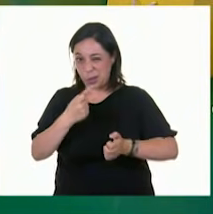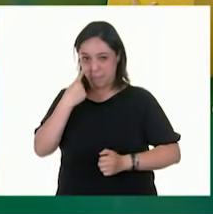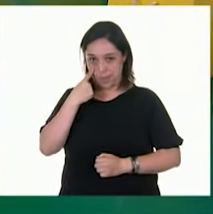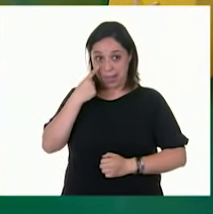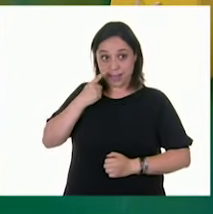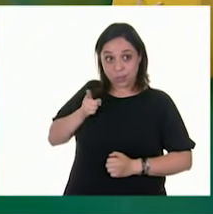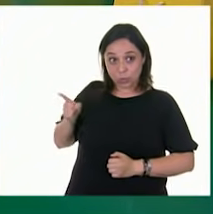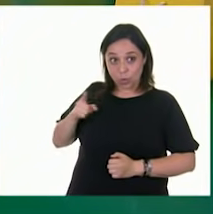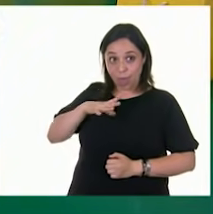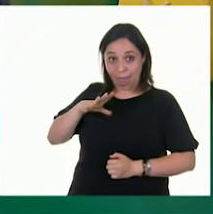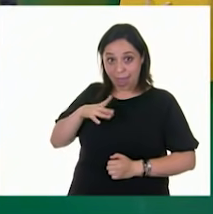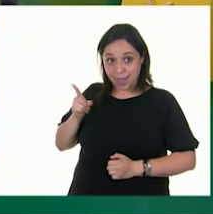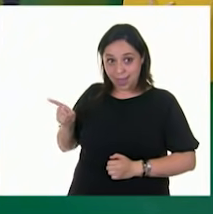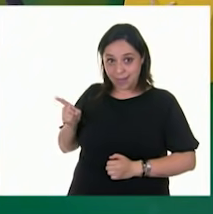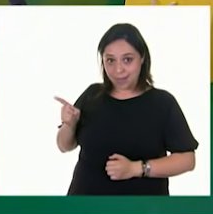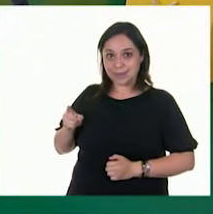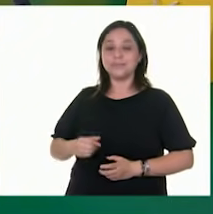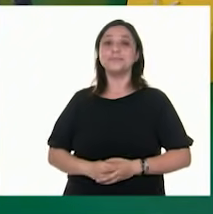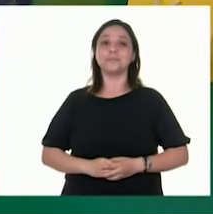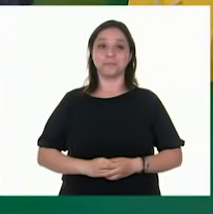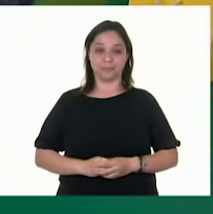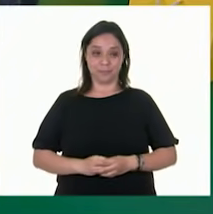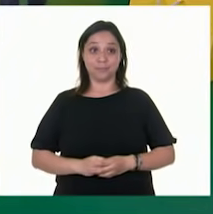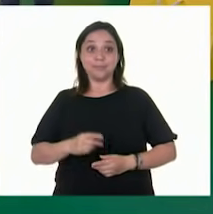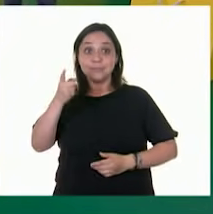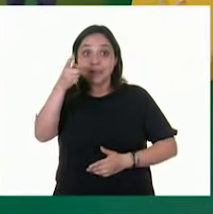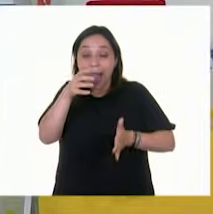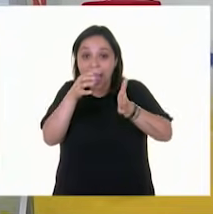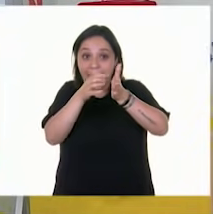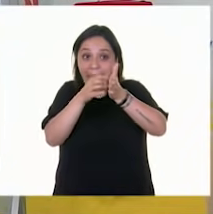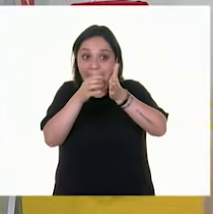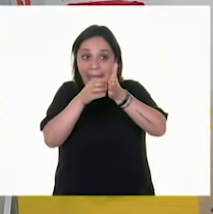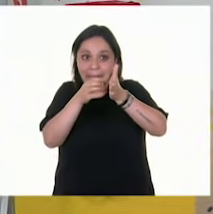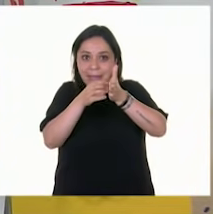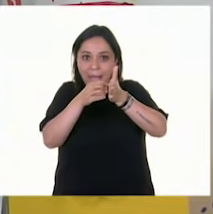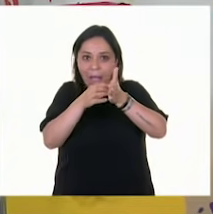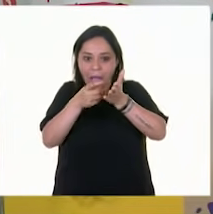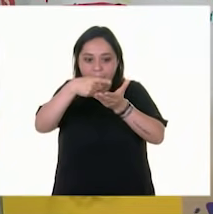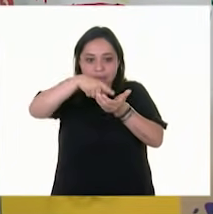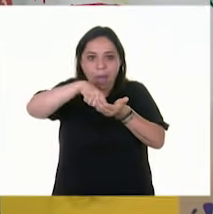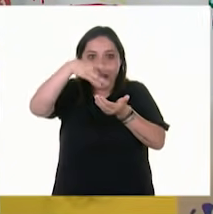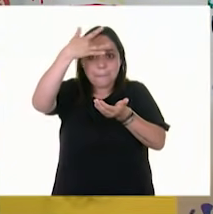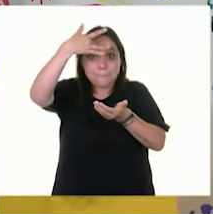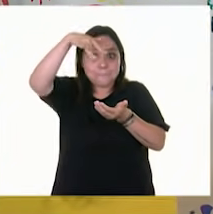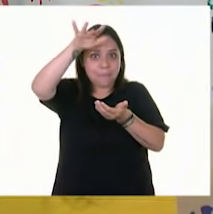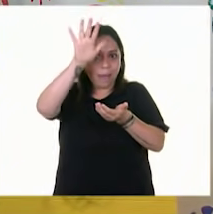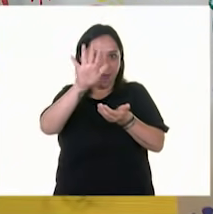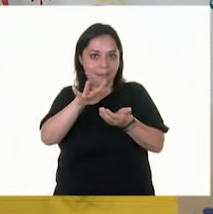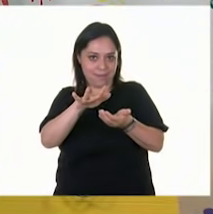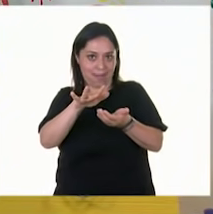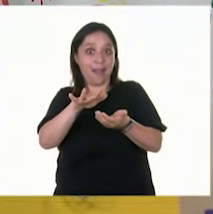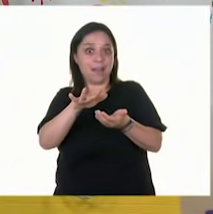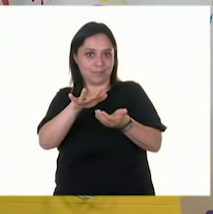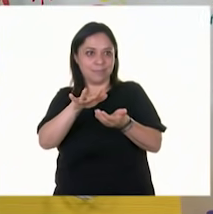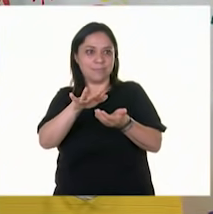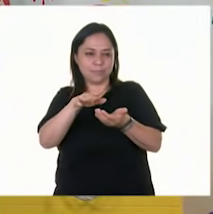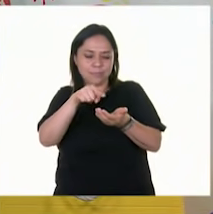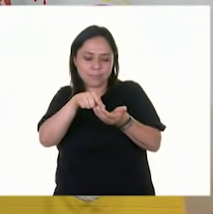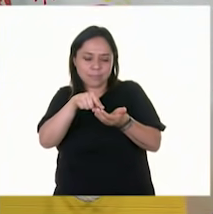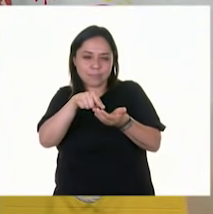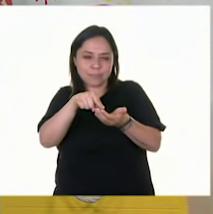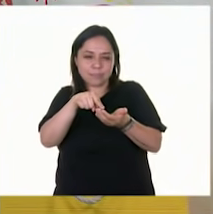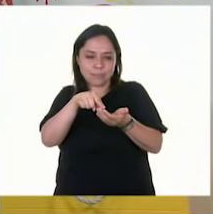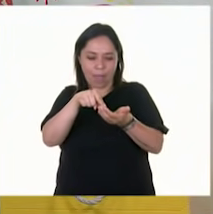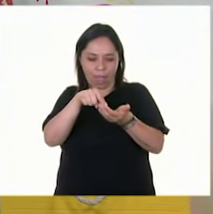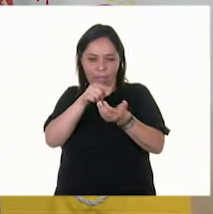tengo preparado algo muy importante. A ver. Esta cajita es mágica. Esta cajita lee todos sus